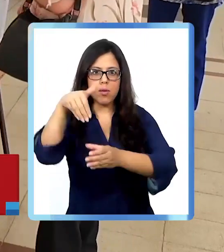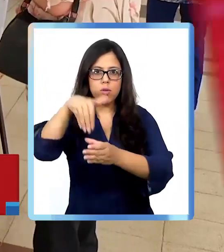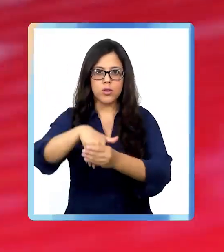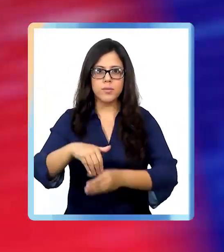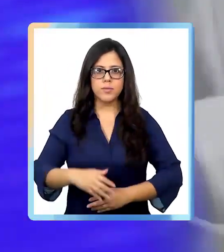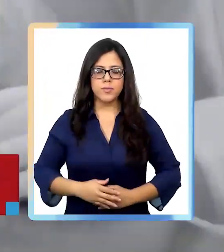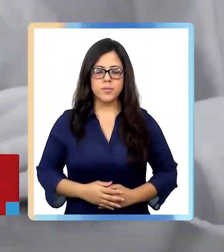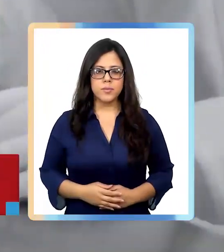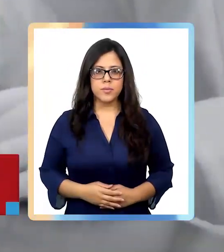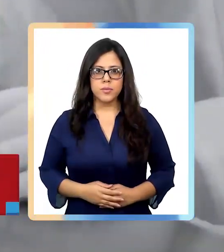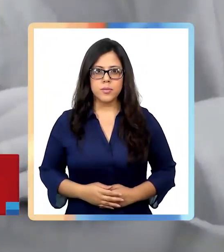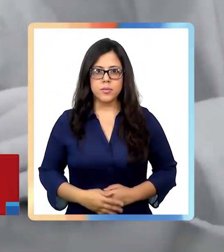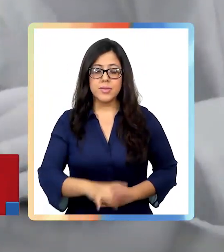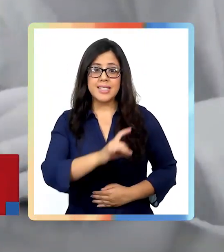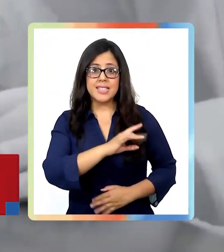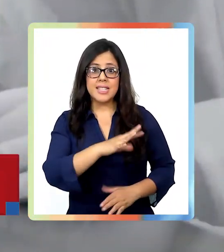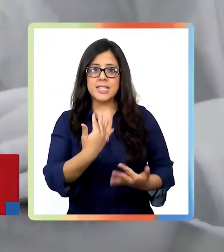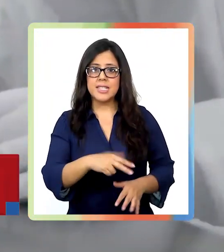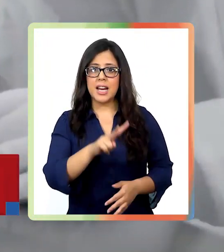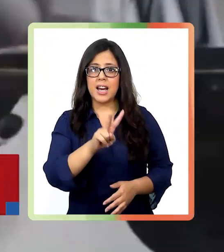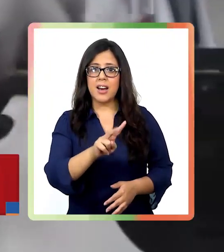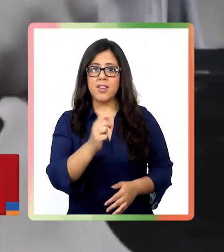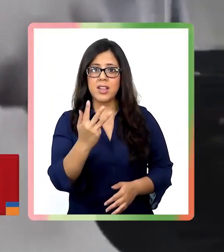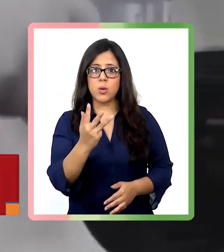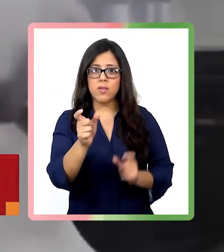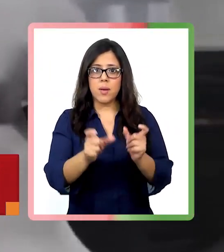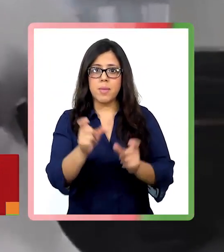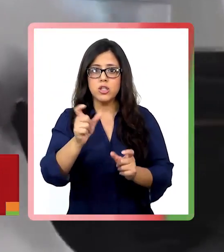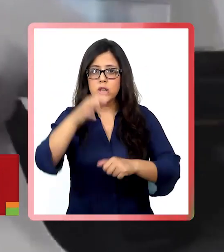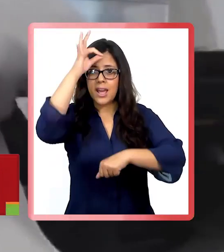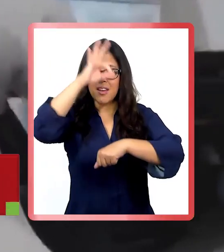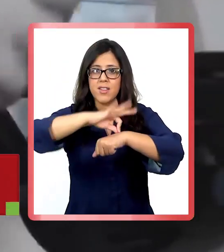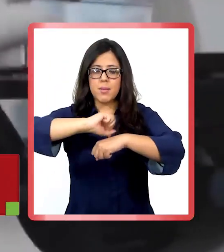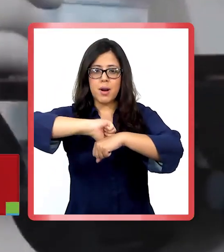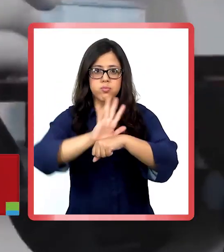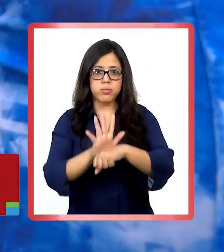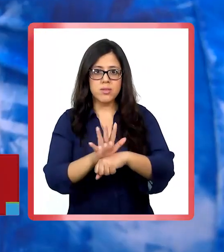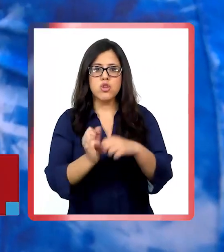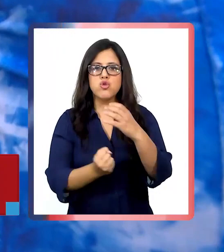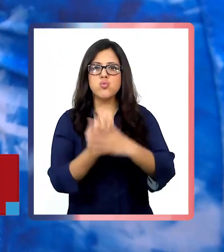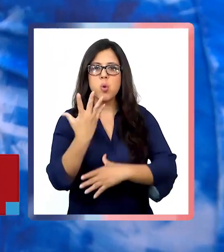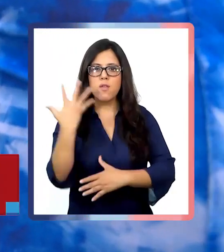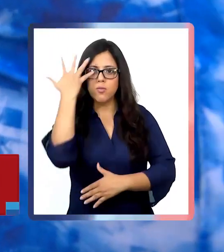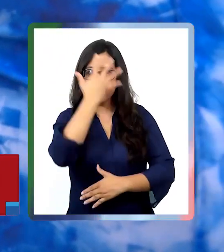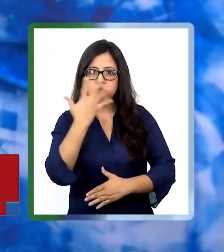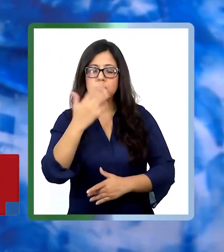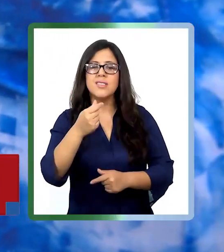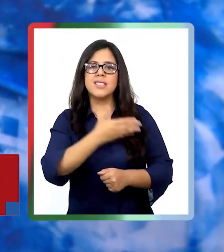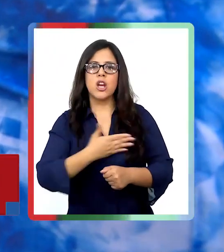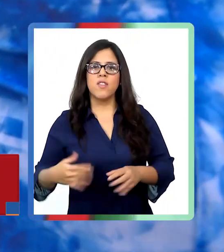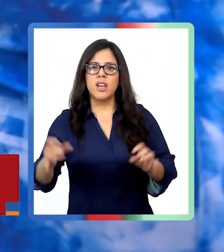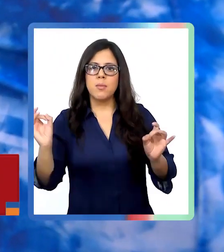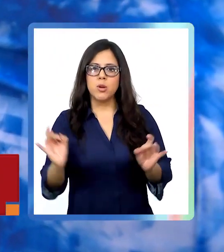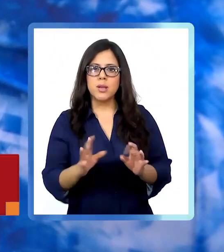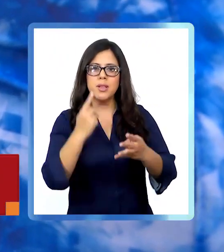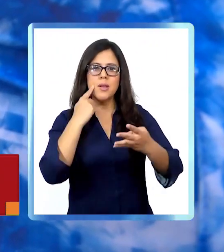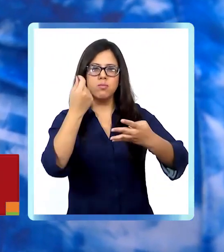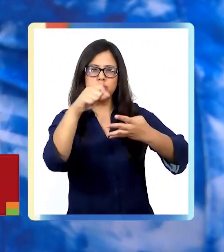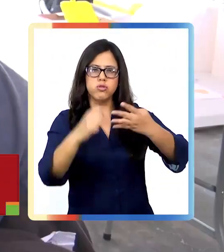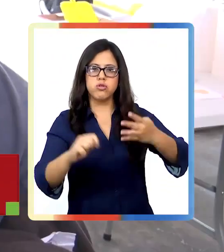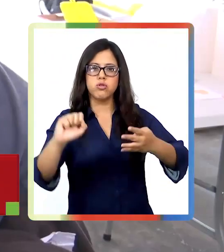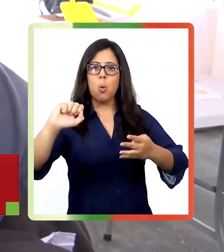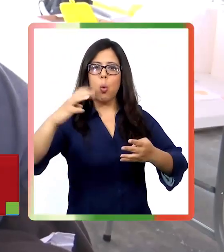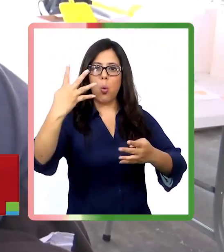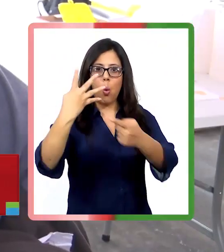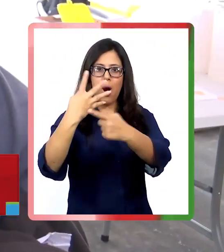votación. En Chile ya hay 29 casos de variante Omicron y el gobierno evalúa aplicar la cuarta dosis de la